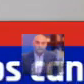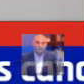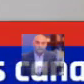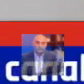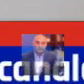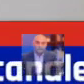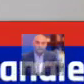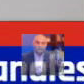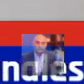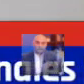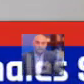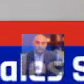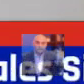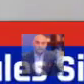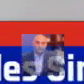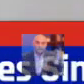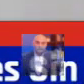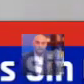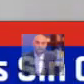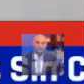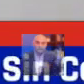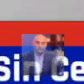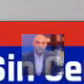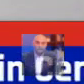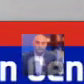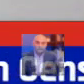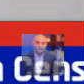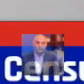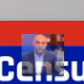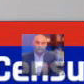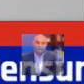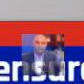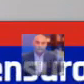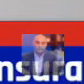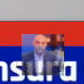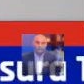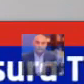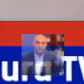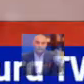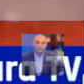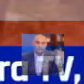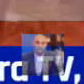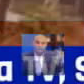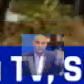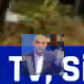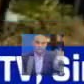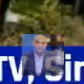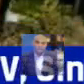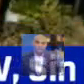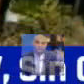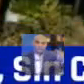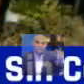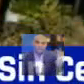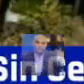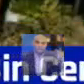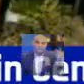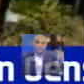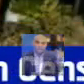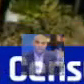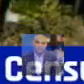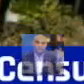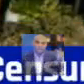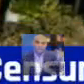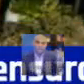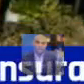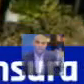manera también se está cubriendo esa parte, pero sería deseable que también fuera en el Canal 11, el Canal 22, y